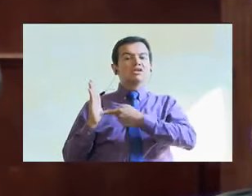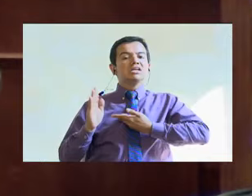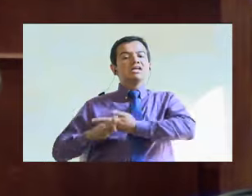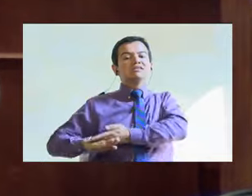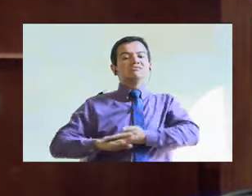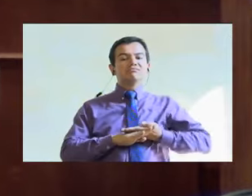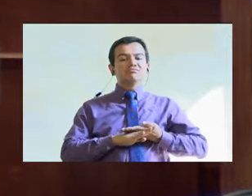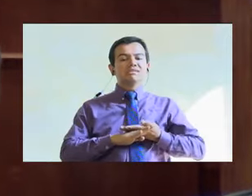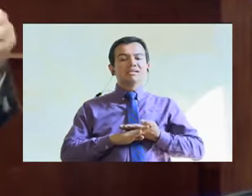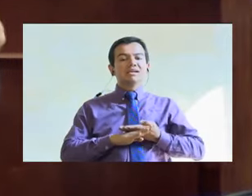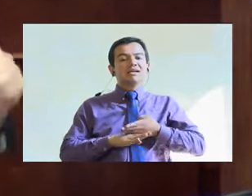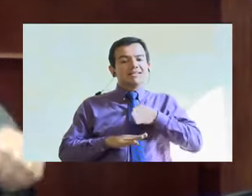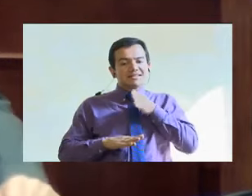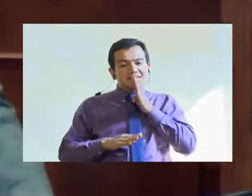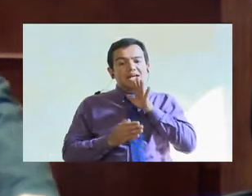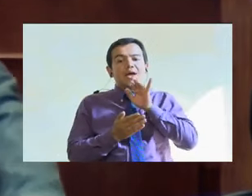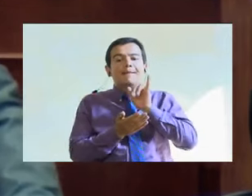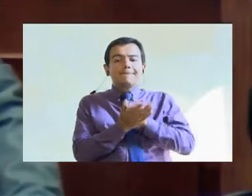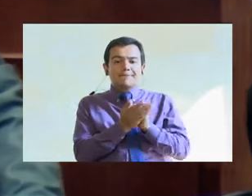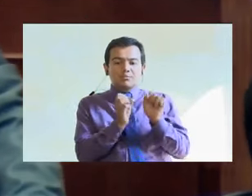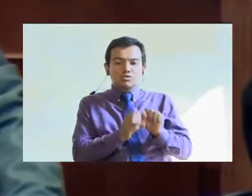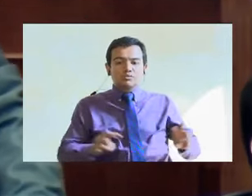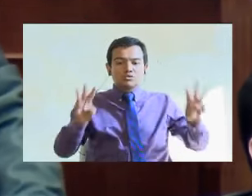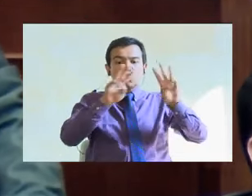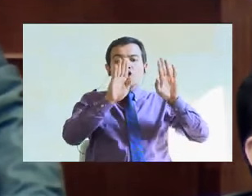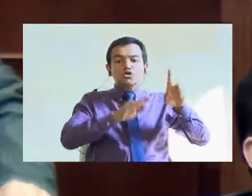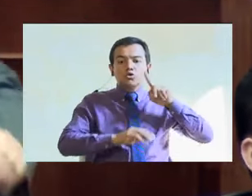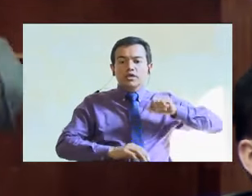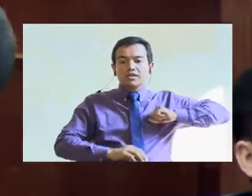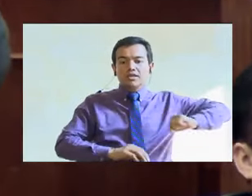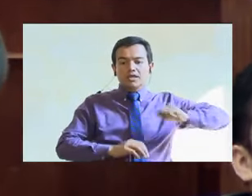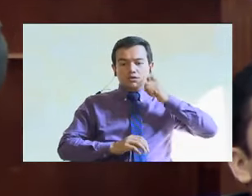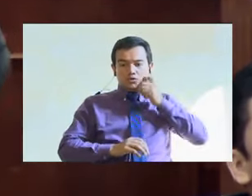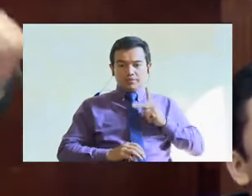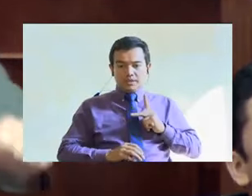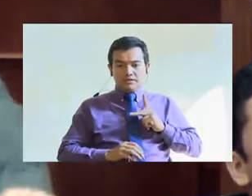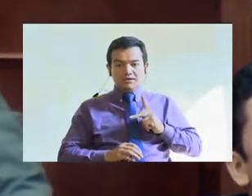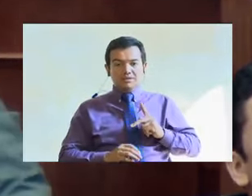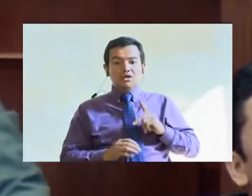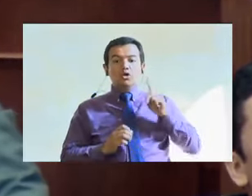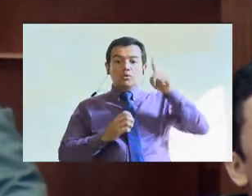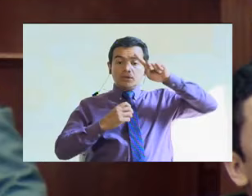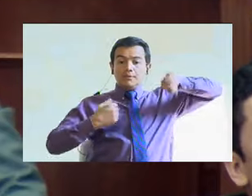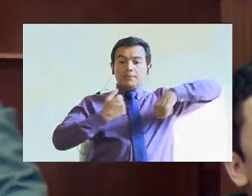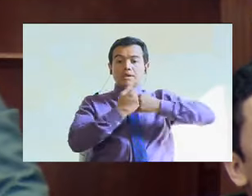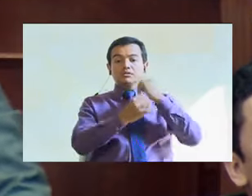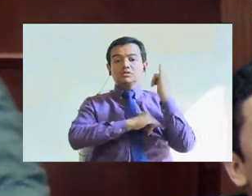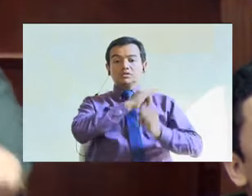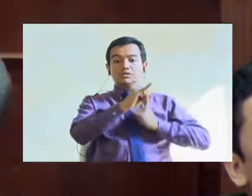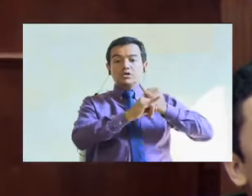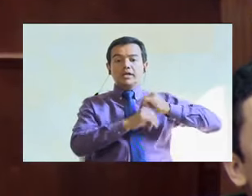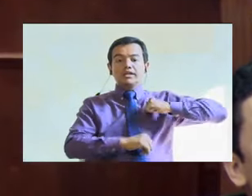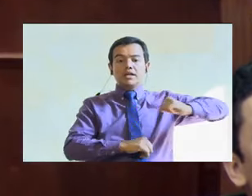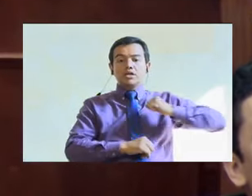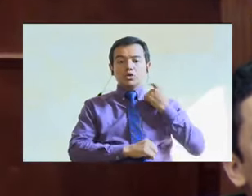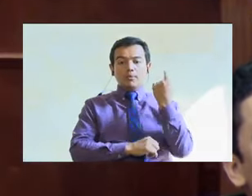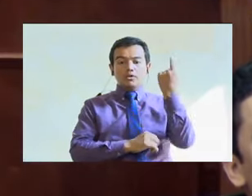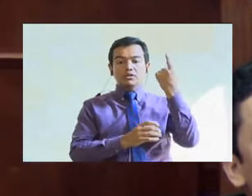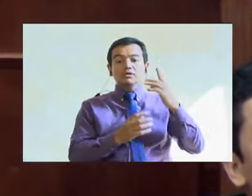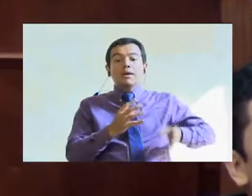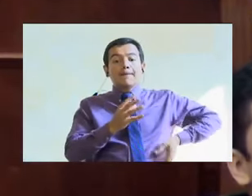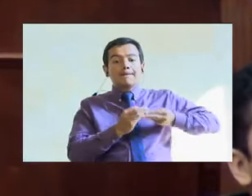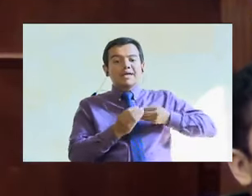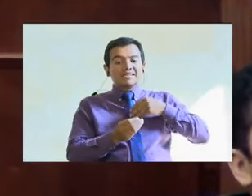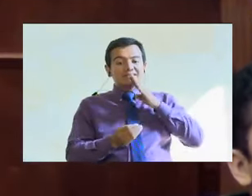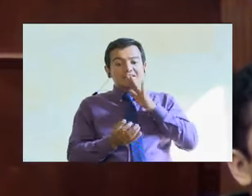compelido por la convención Interamericana de Derechos Humanos por el pacto internacional de derechos políticos y por la